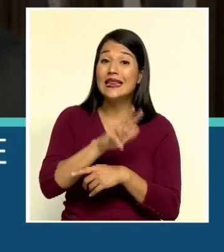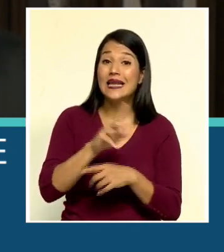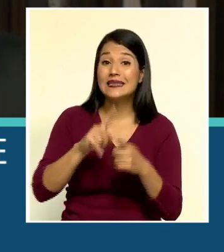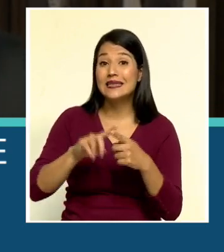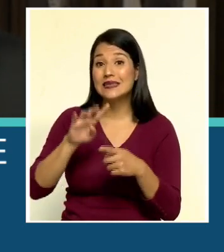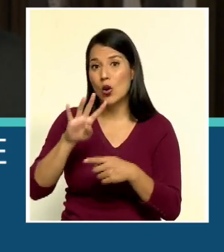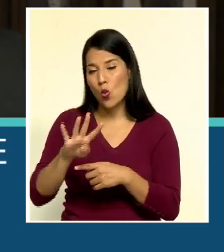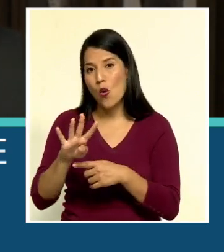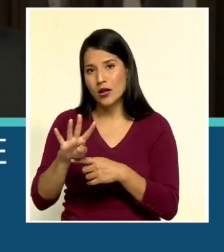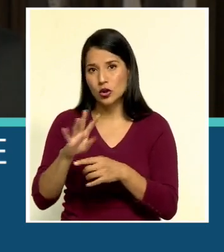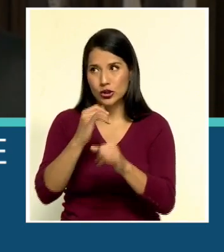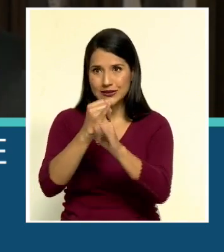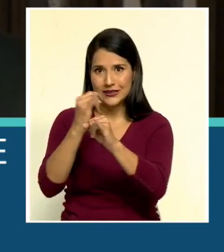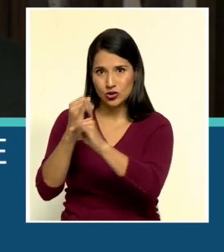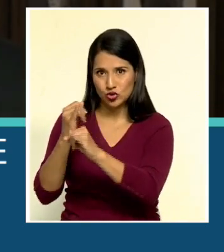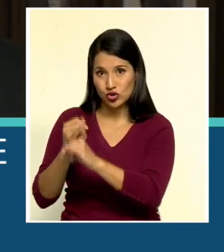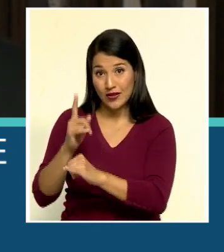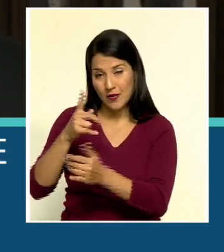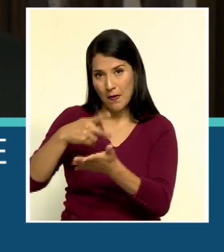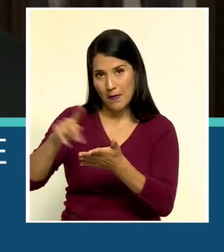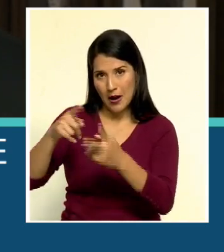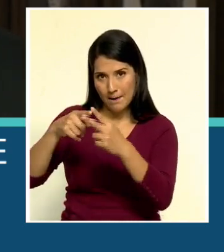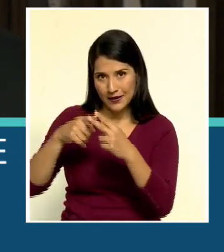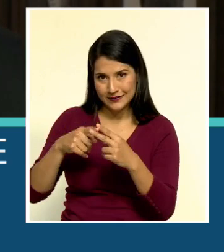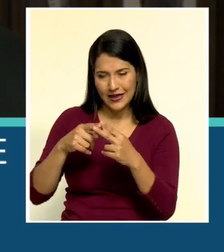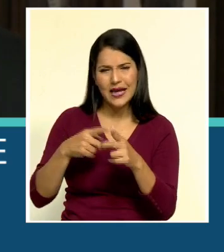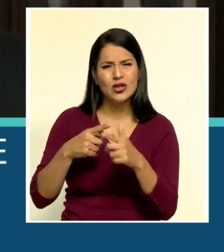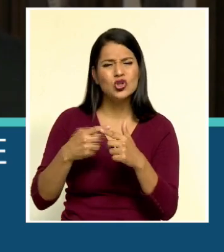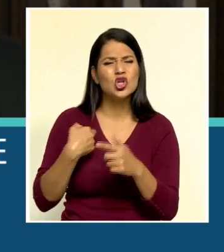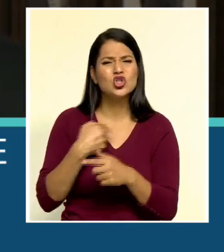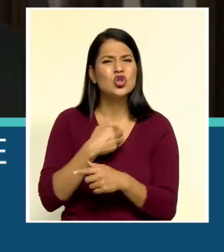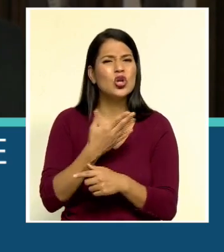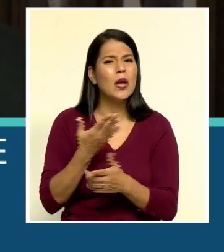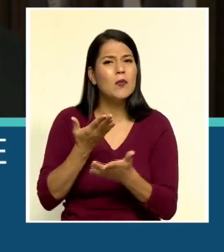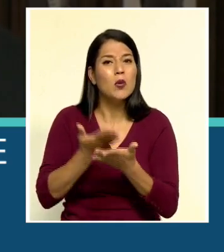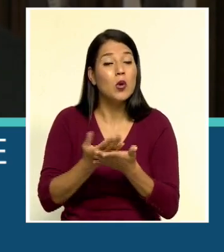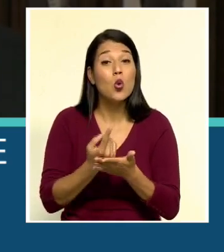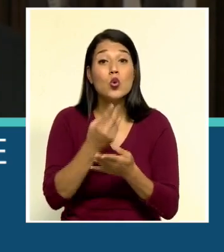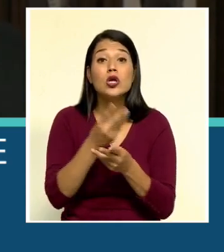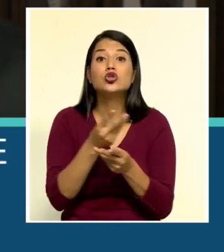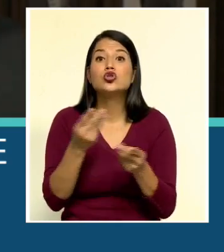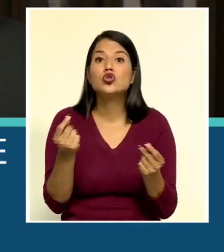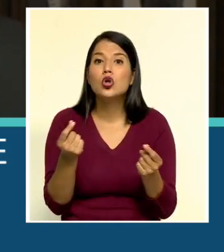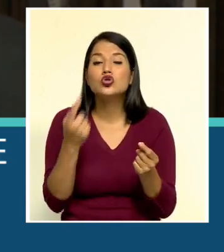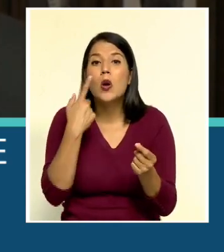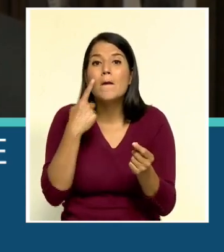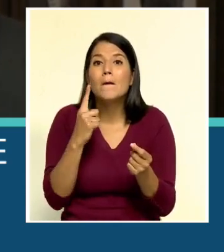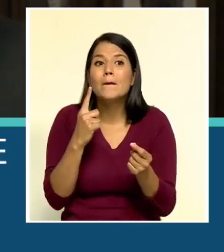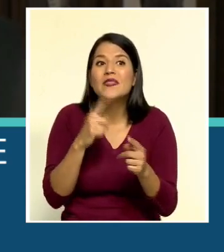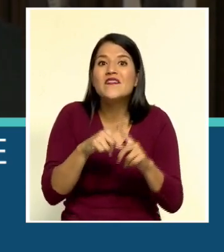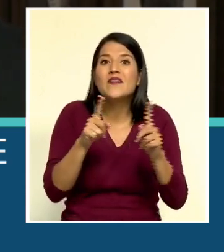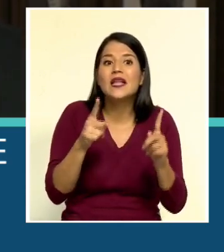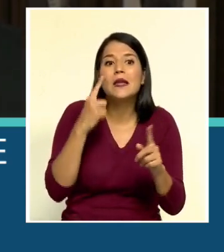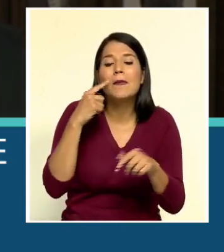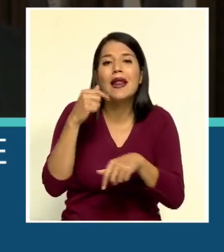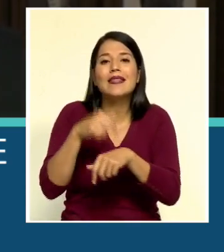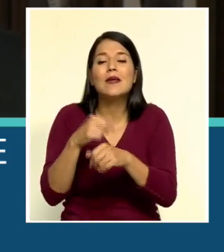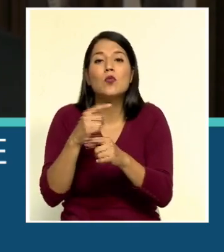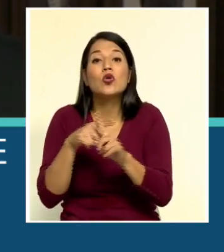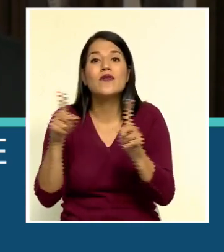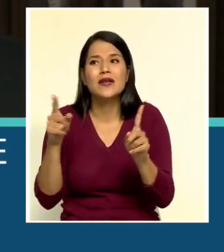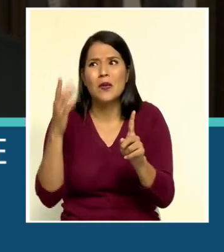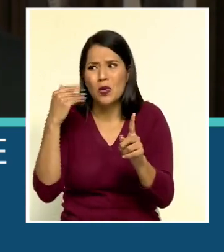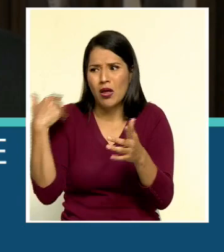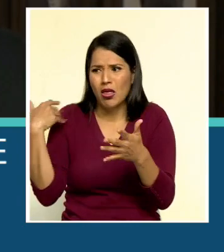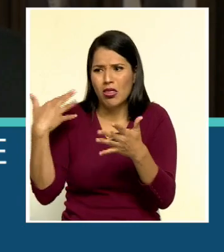4 acreedores. Entonces lo que estamos proponiendo es una solución extraordinaria para tiempos extraordinarios. Venimos de una crisis